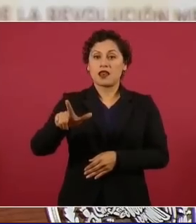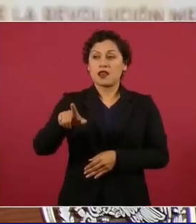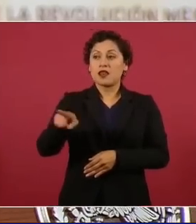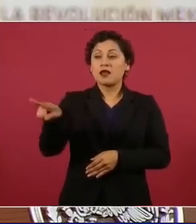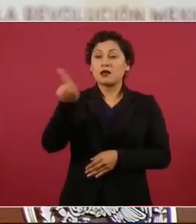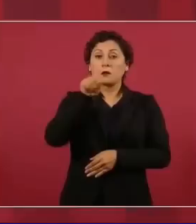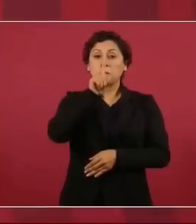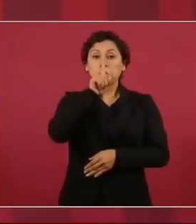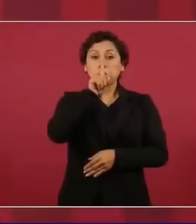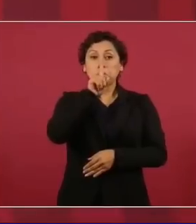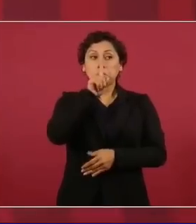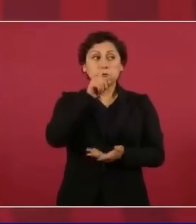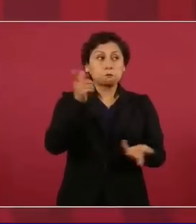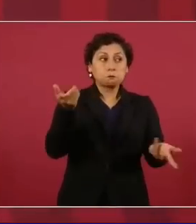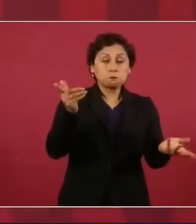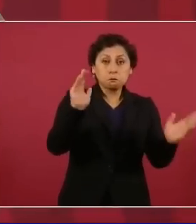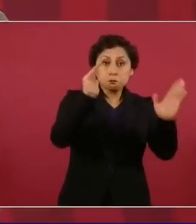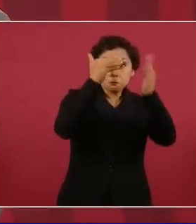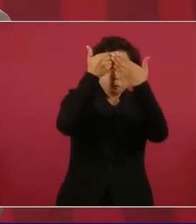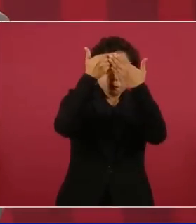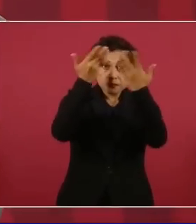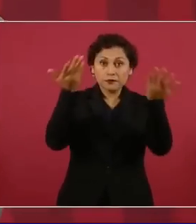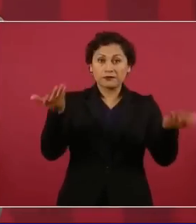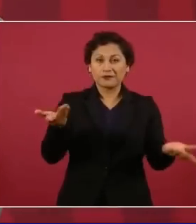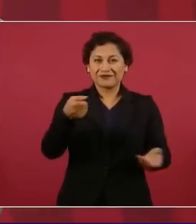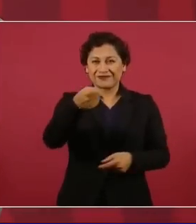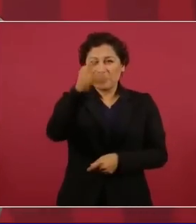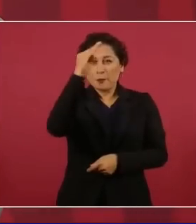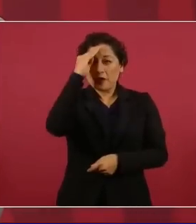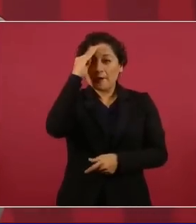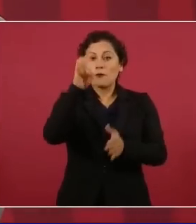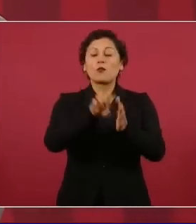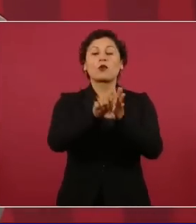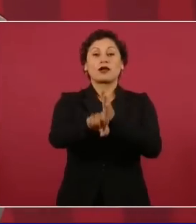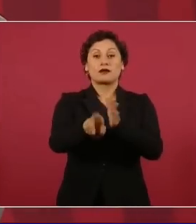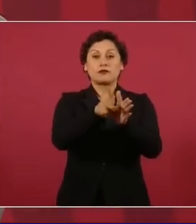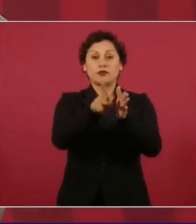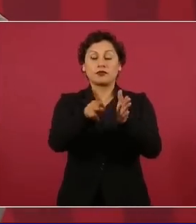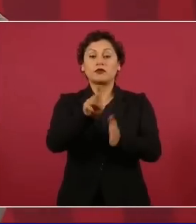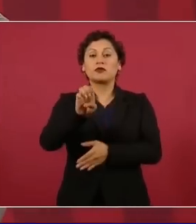Imagínense, en el Reforma,